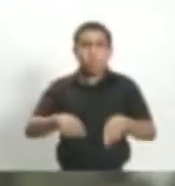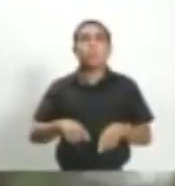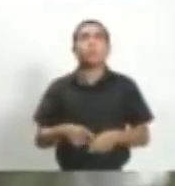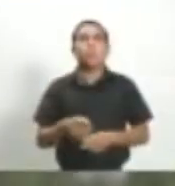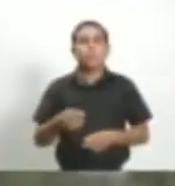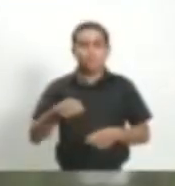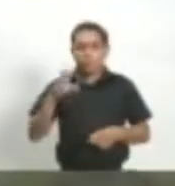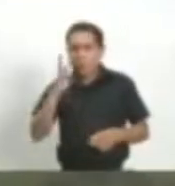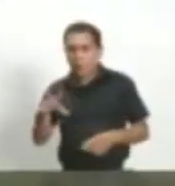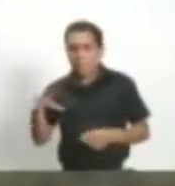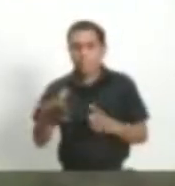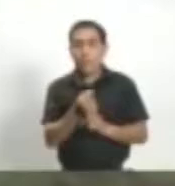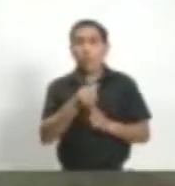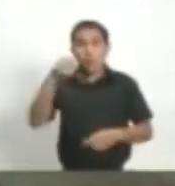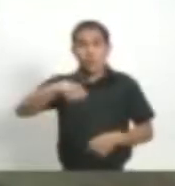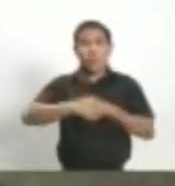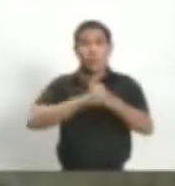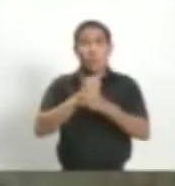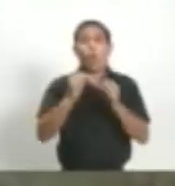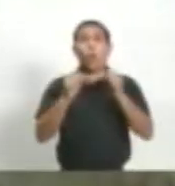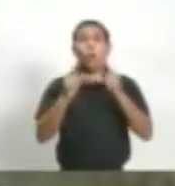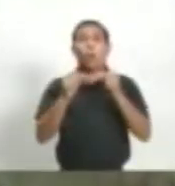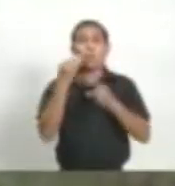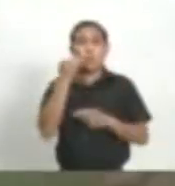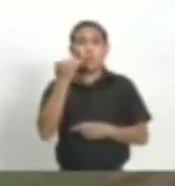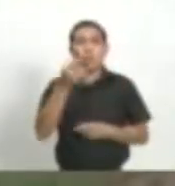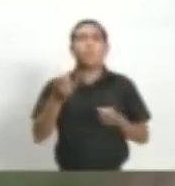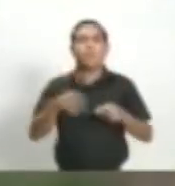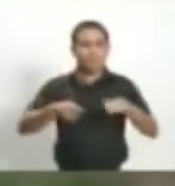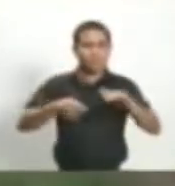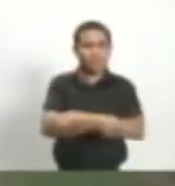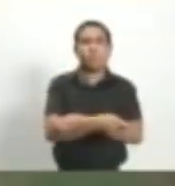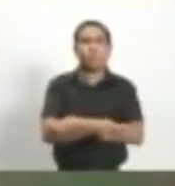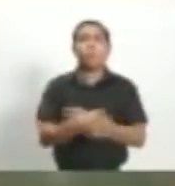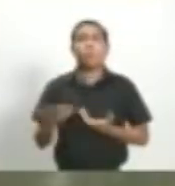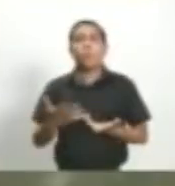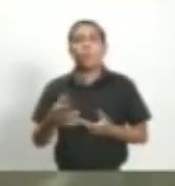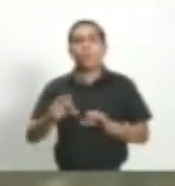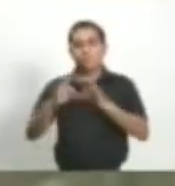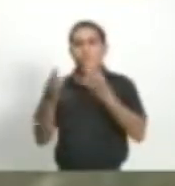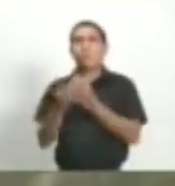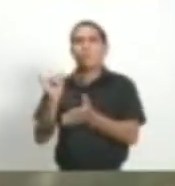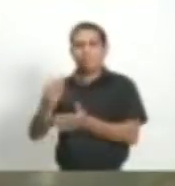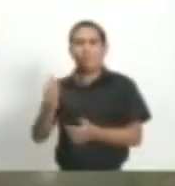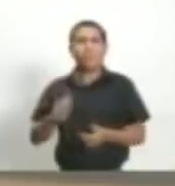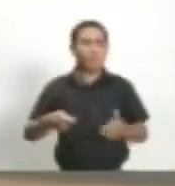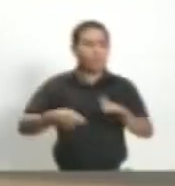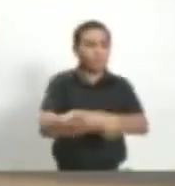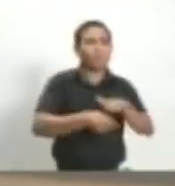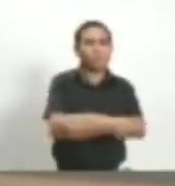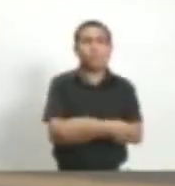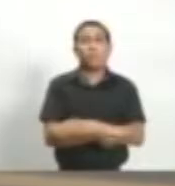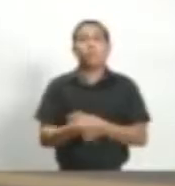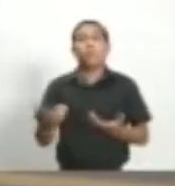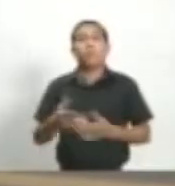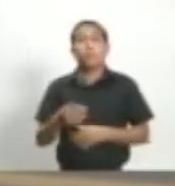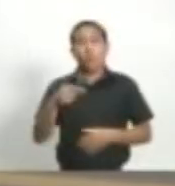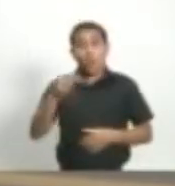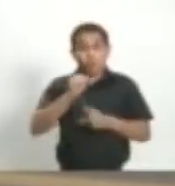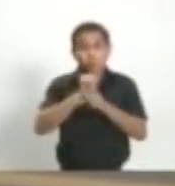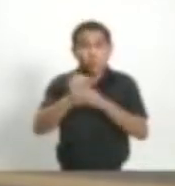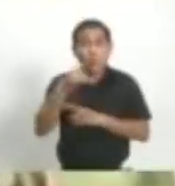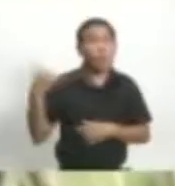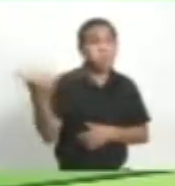Este año, 11 mujeres han sido asesinadas en Córdoba, tres de ellas relacionadas con violencia intrafamiliar. Los hechos son repudiados por la